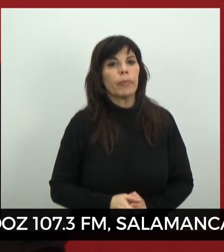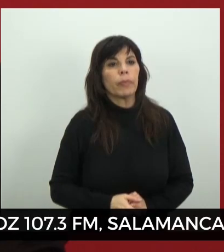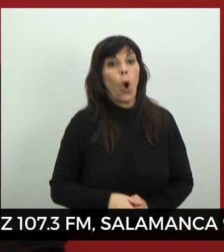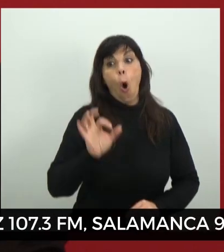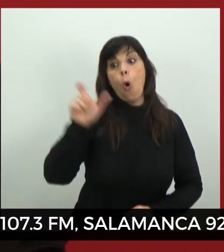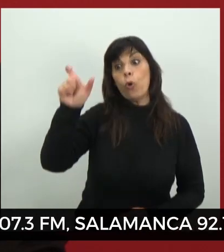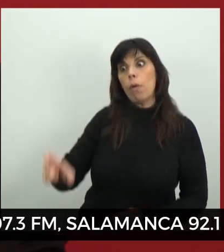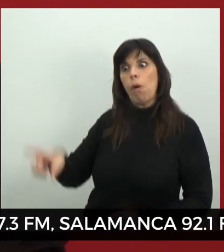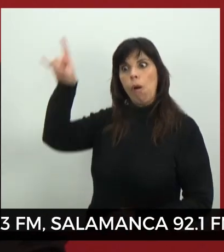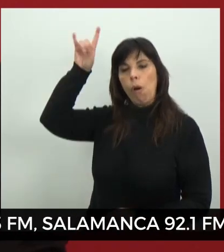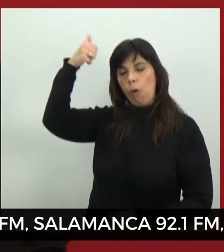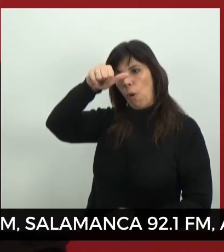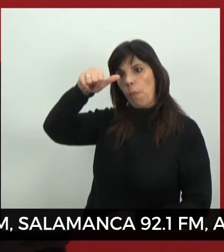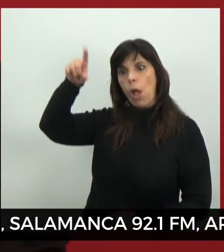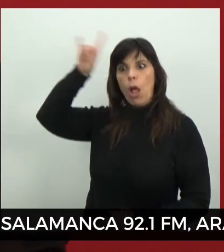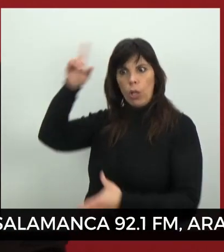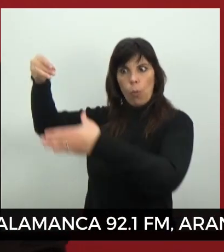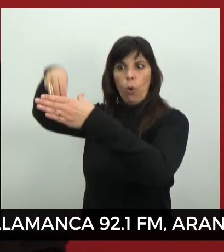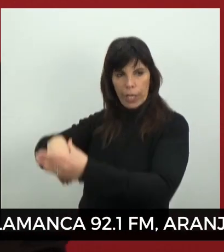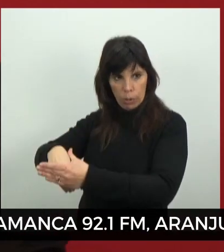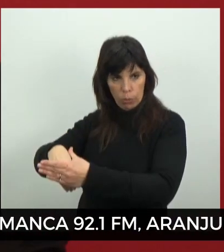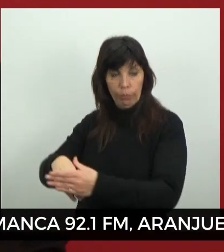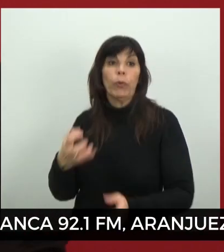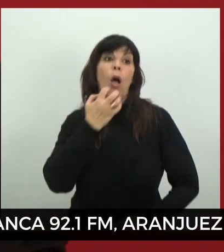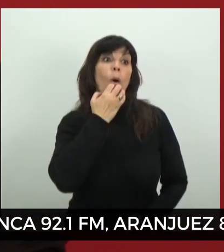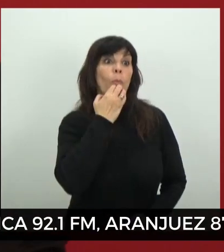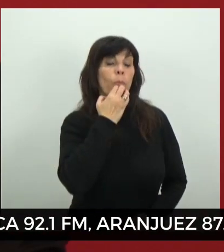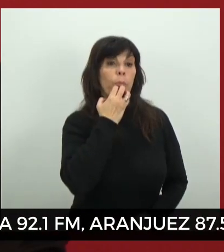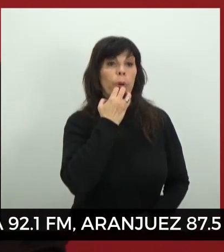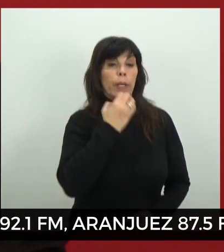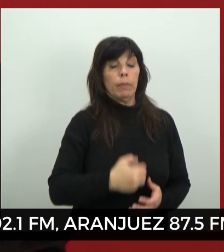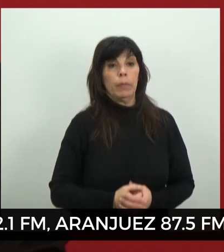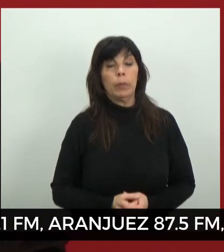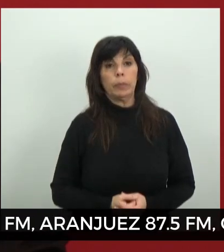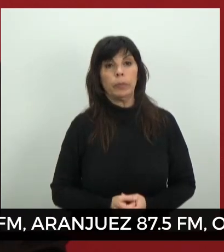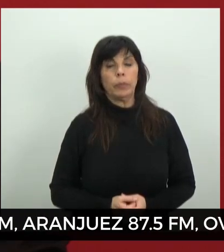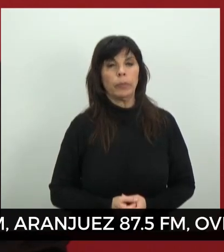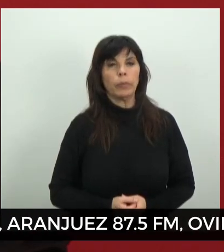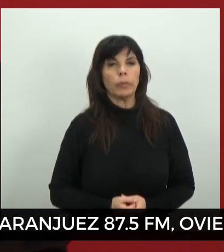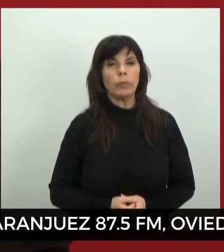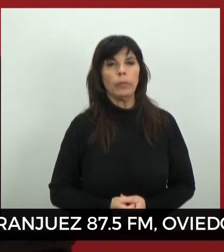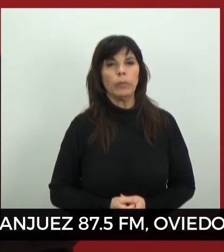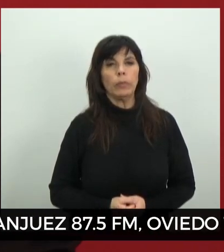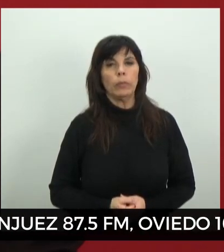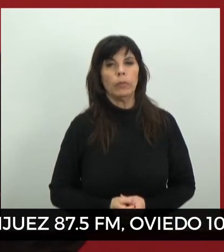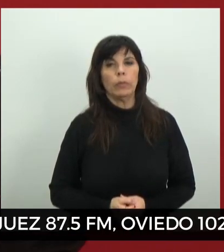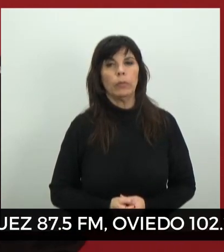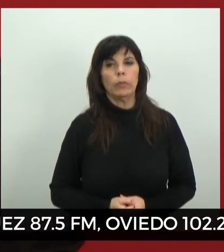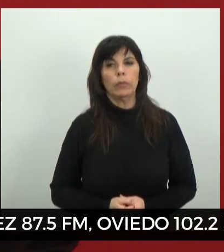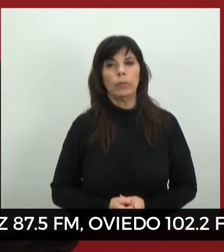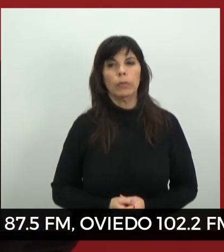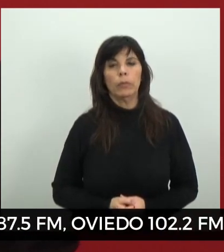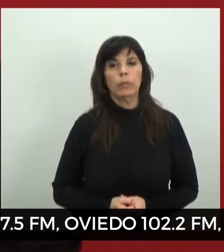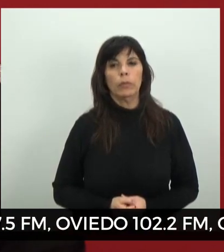Marcos 9, Lucas 9, es el chaval, la persona más endemoniada de todo el Nuevo